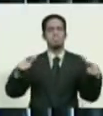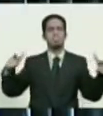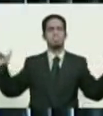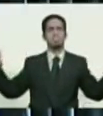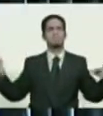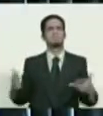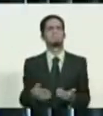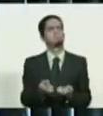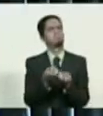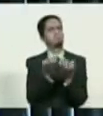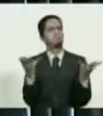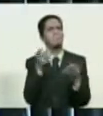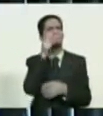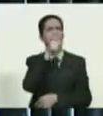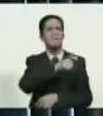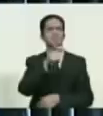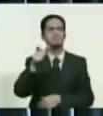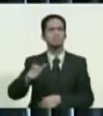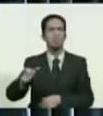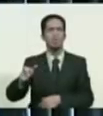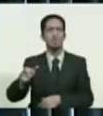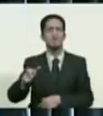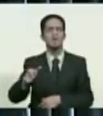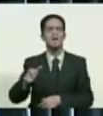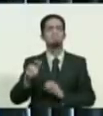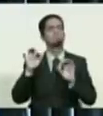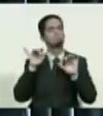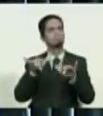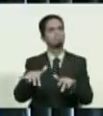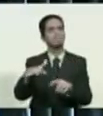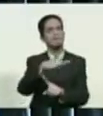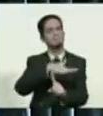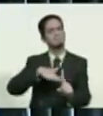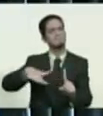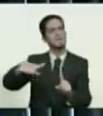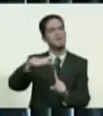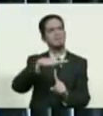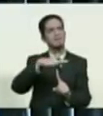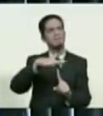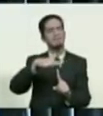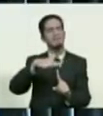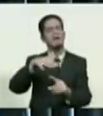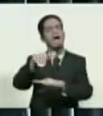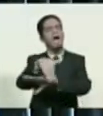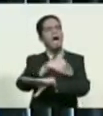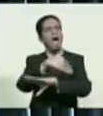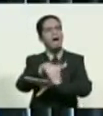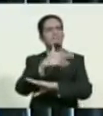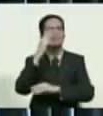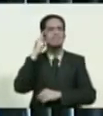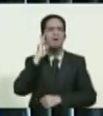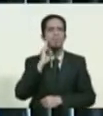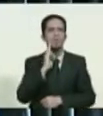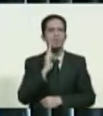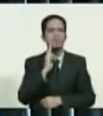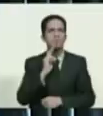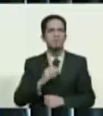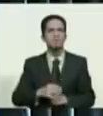cientos de civiles que se encontraban en las inmediaciones de la Avenida Bolívar.